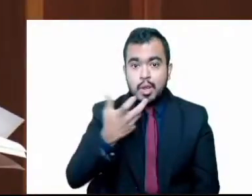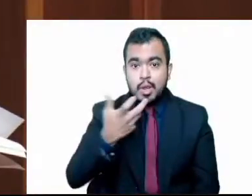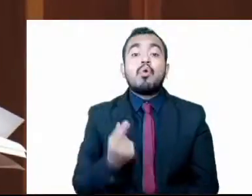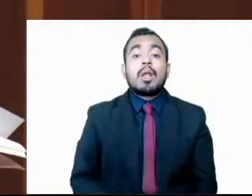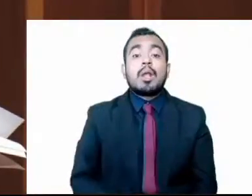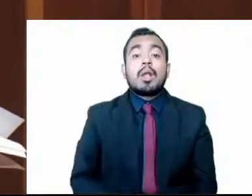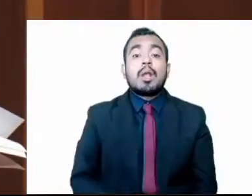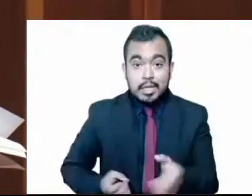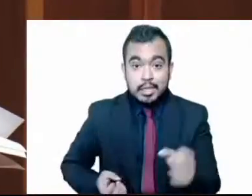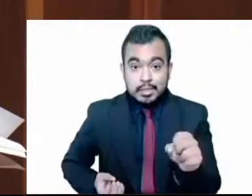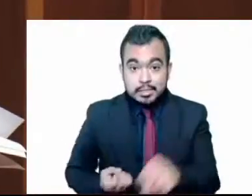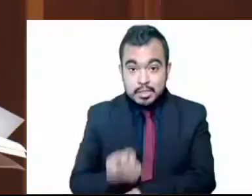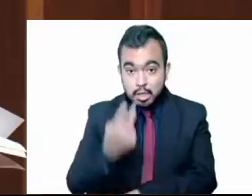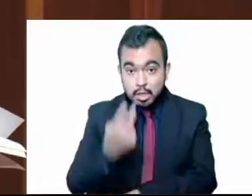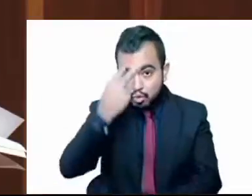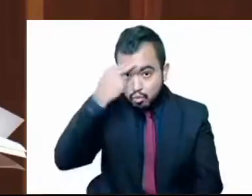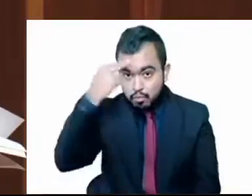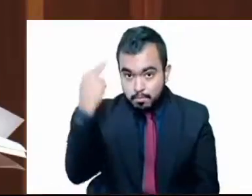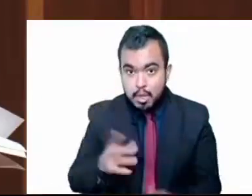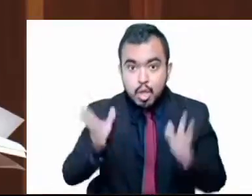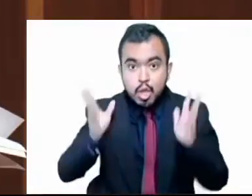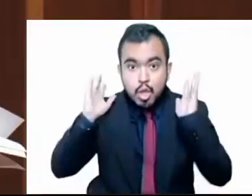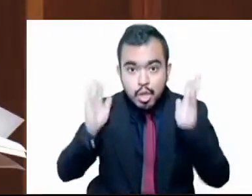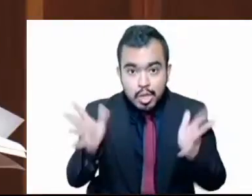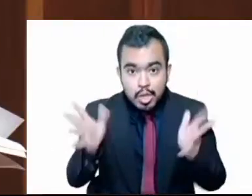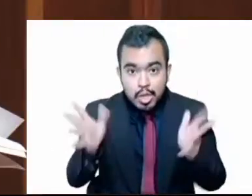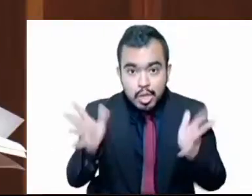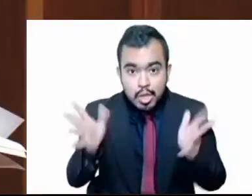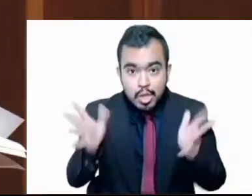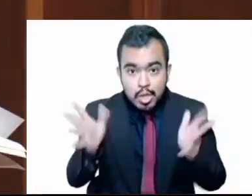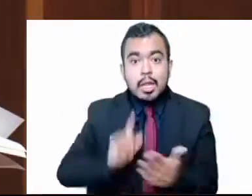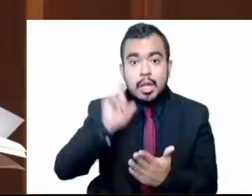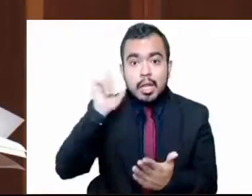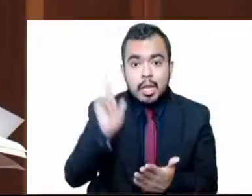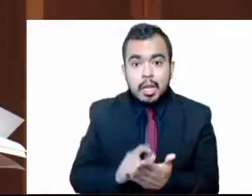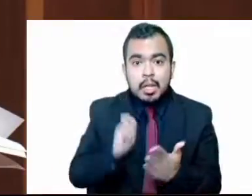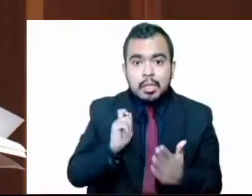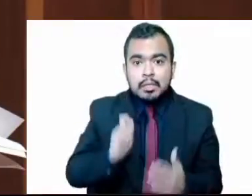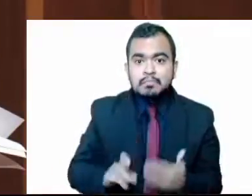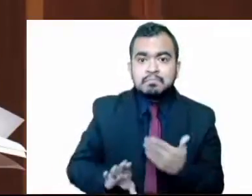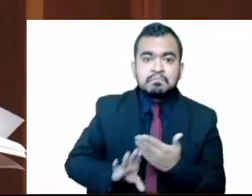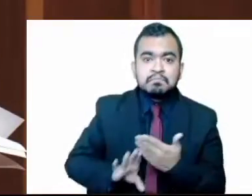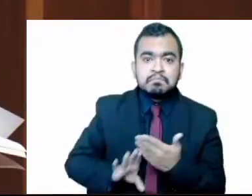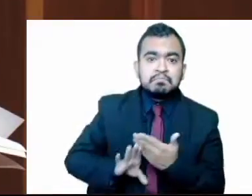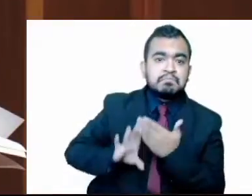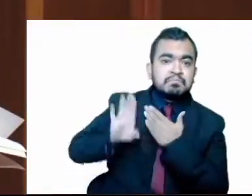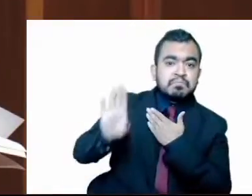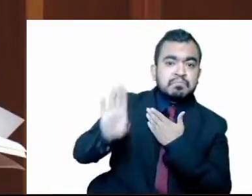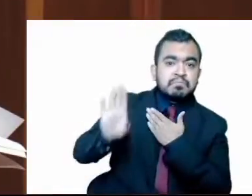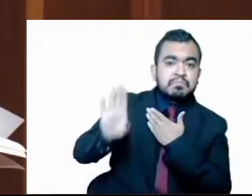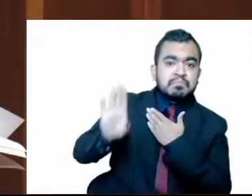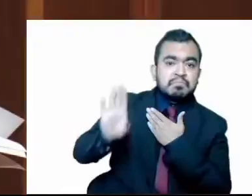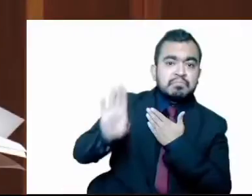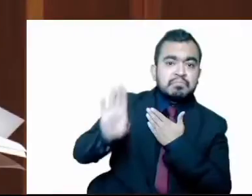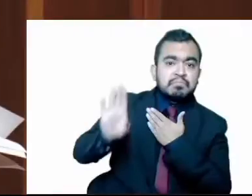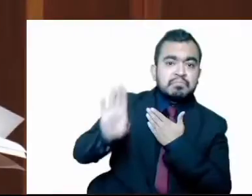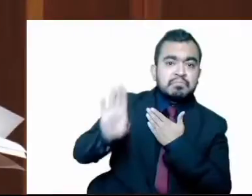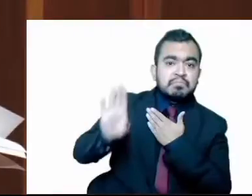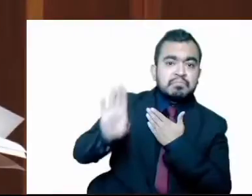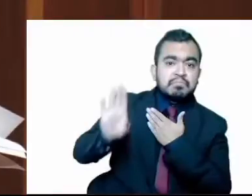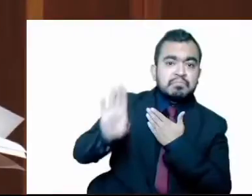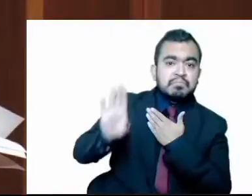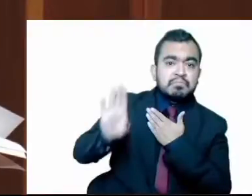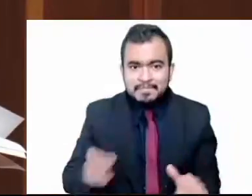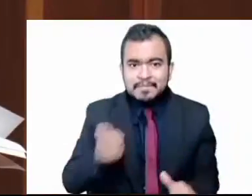una legislación antigarantista y discriminatoria que deje en estado de indefensión y desprotección a